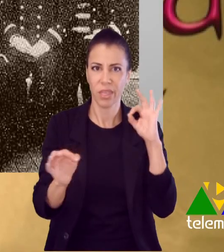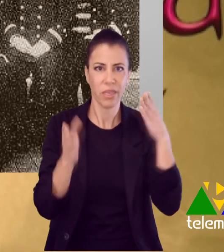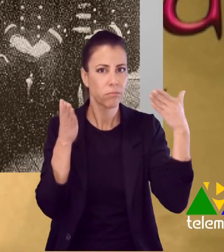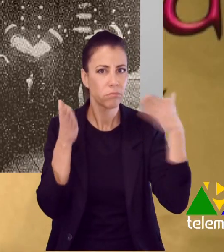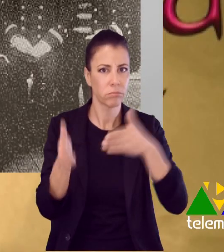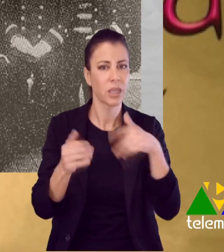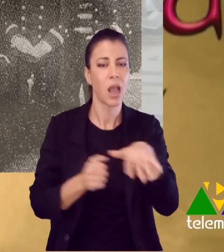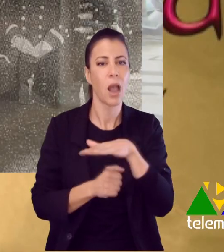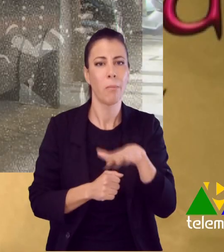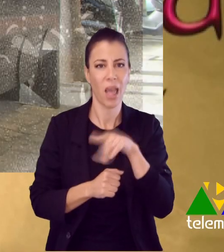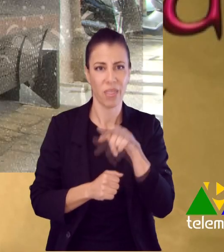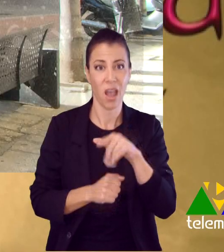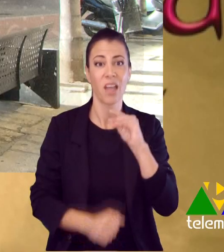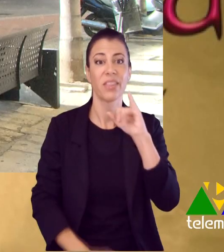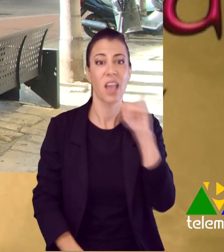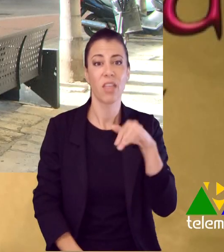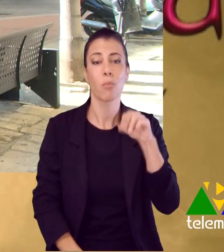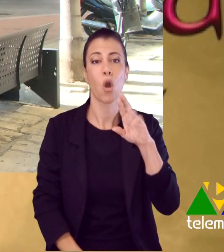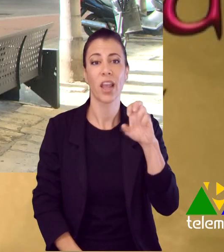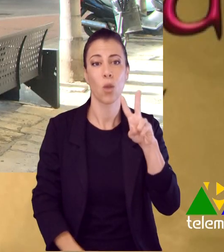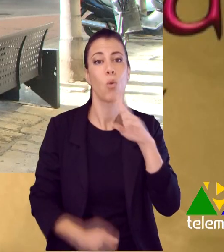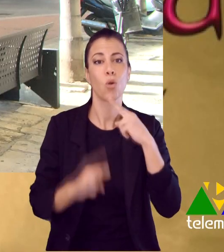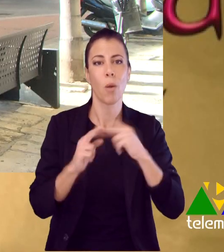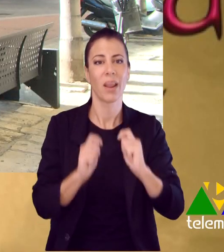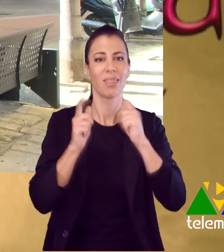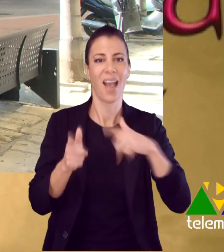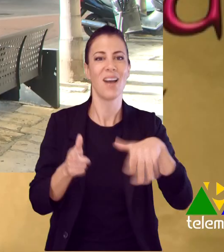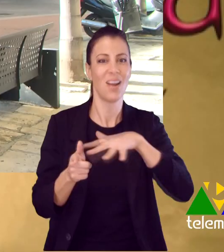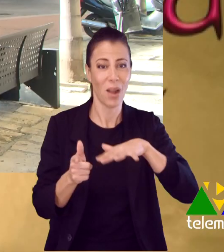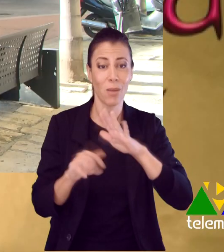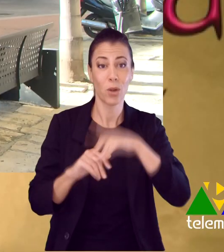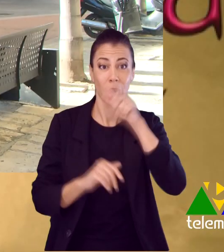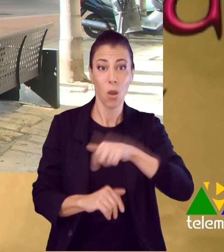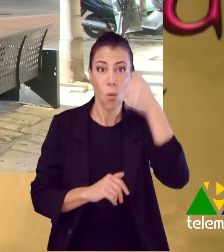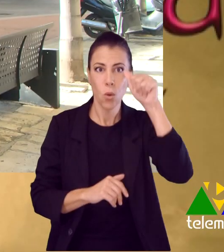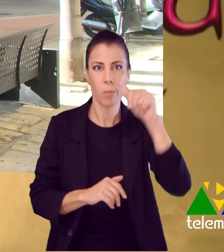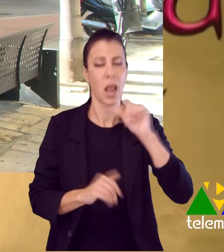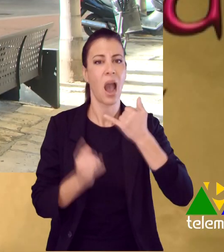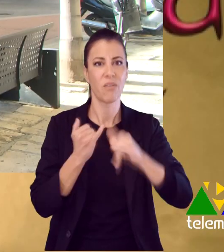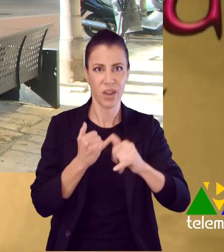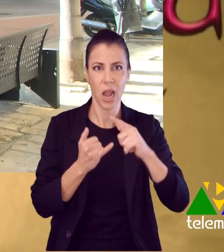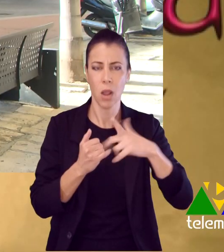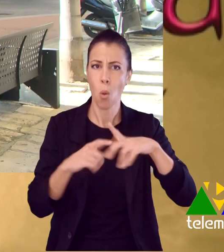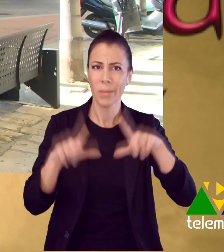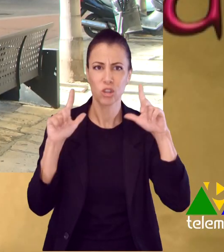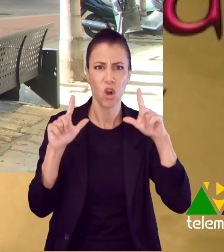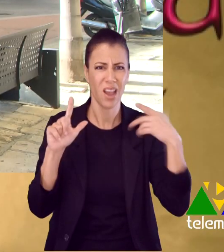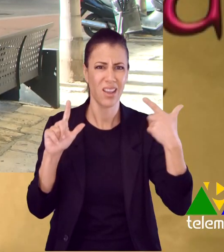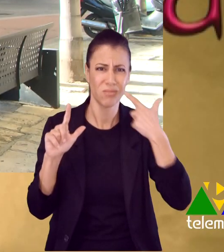dedicarle esta plaza a Díaz Moreu, un hombre que después llegó a ser un personaje muy importante y que